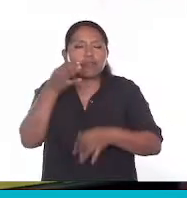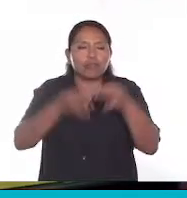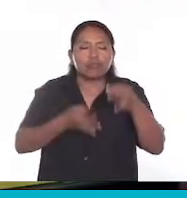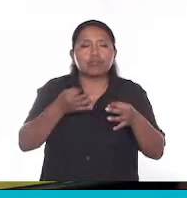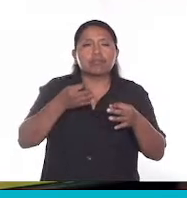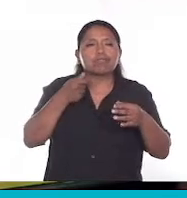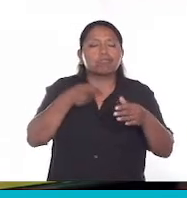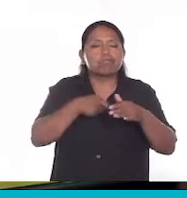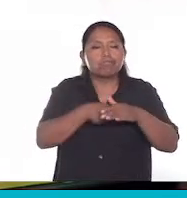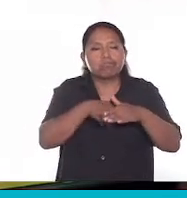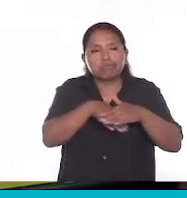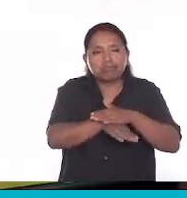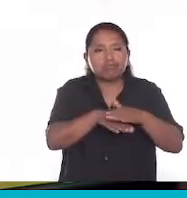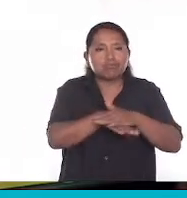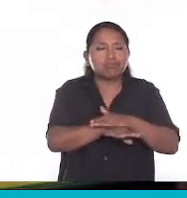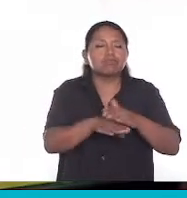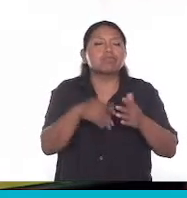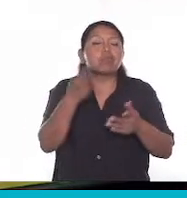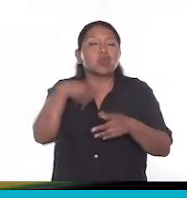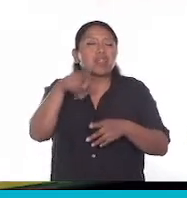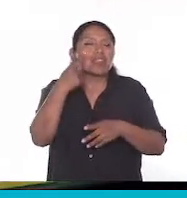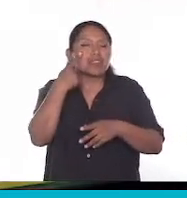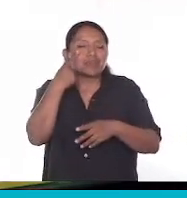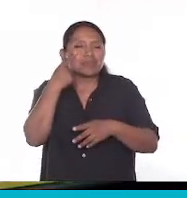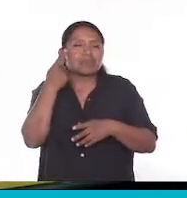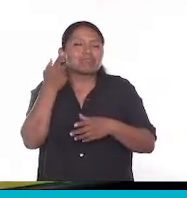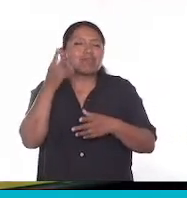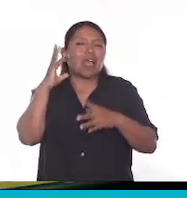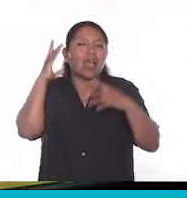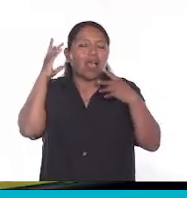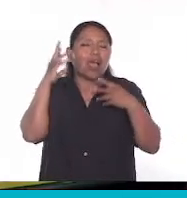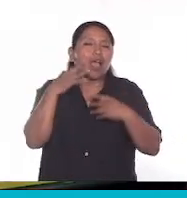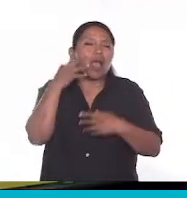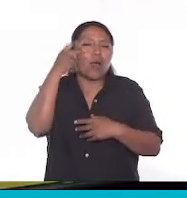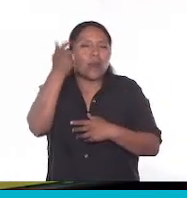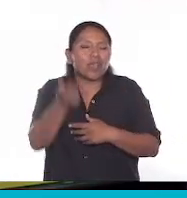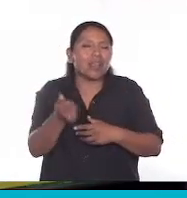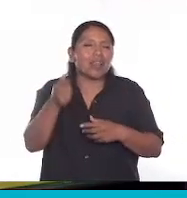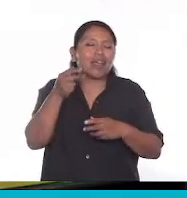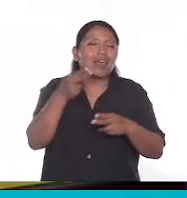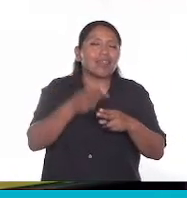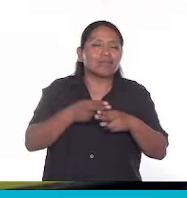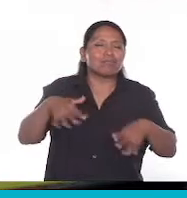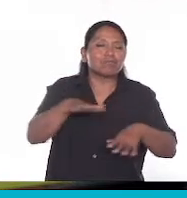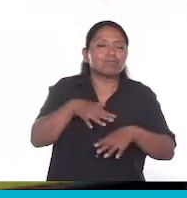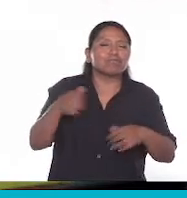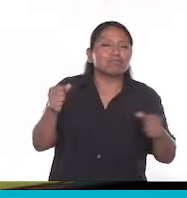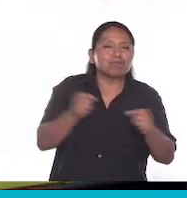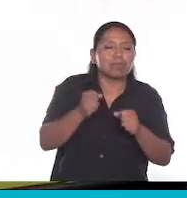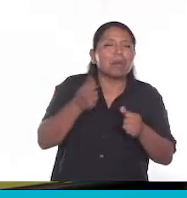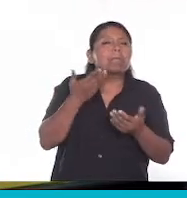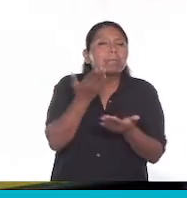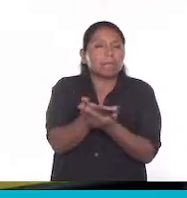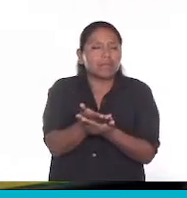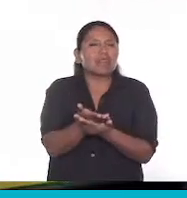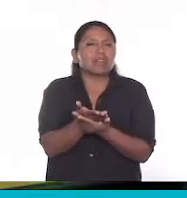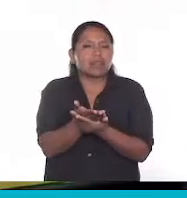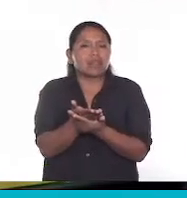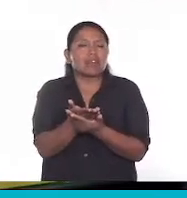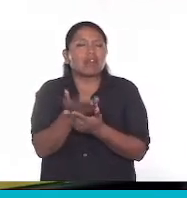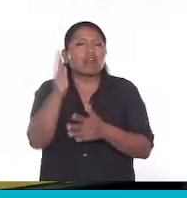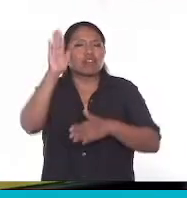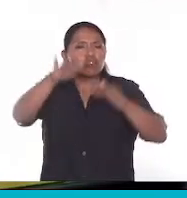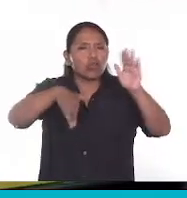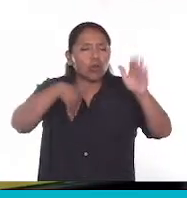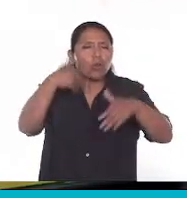de Estado, ustedes habrán visto quizás que las abuelas de Plaza de Mayo también en estos días pidieron que se convoquen